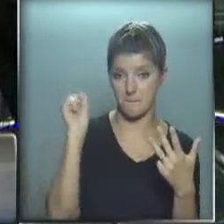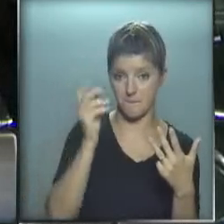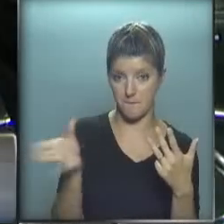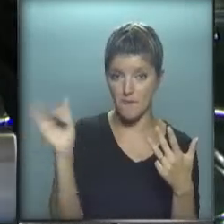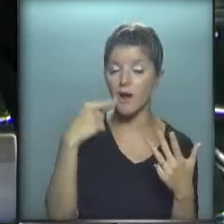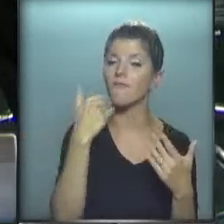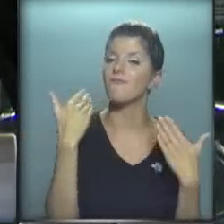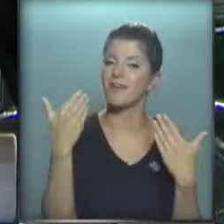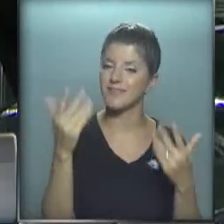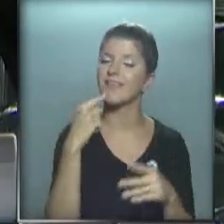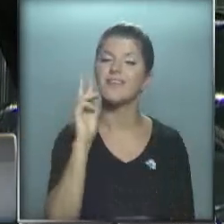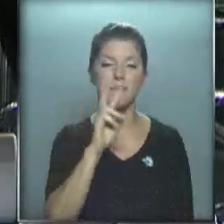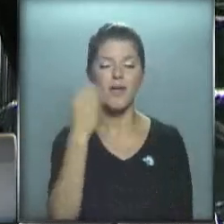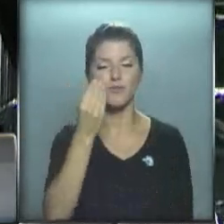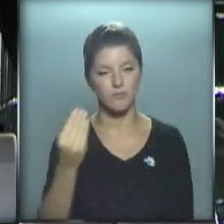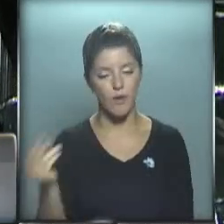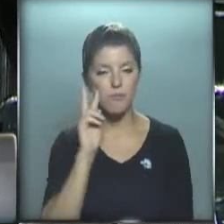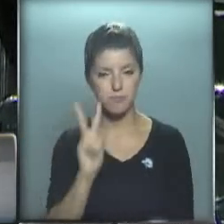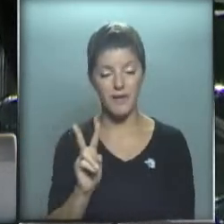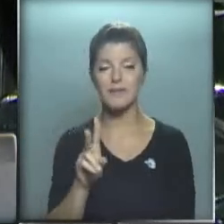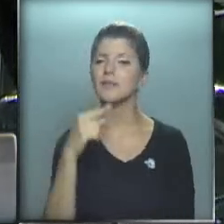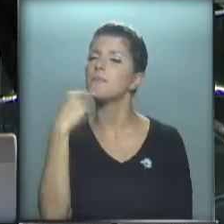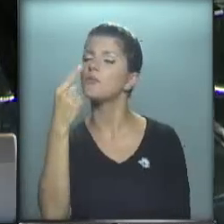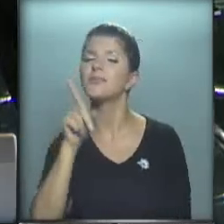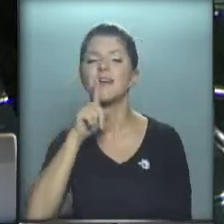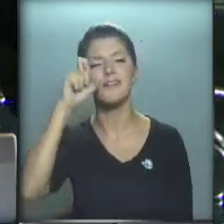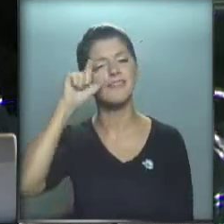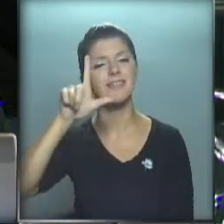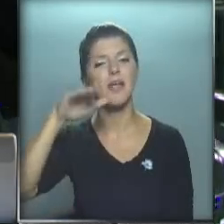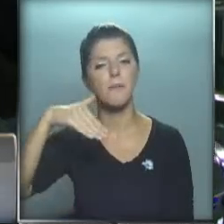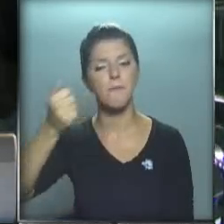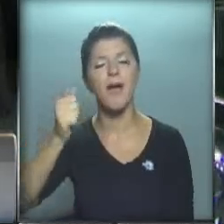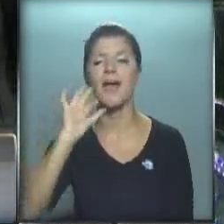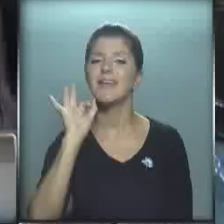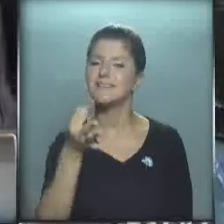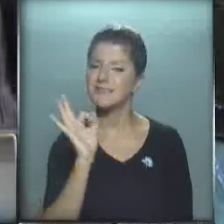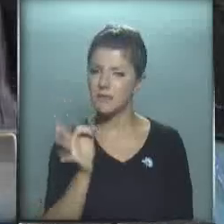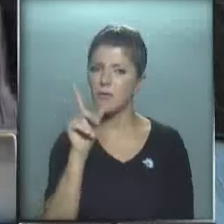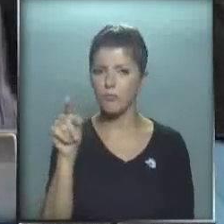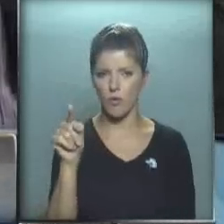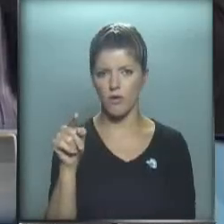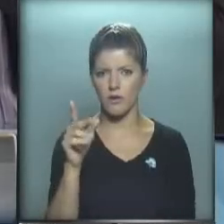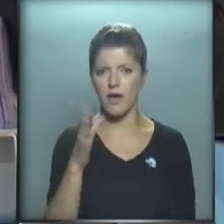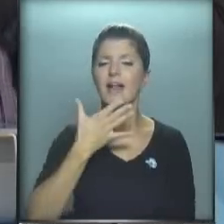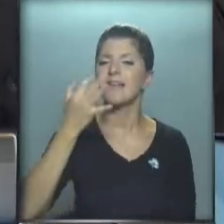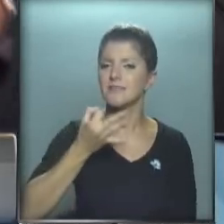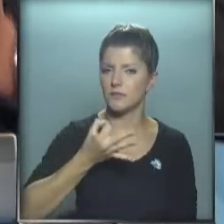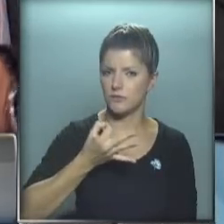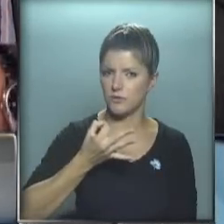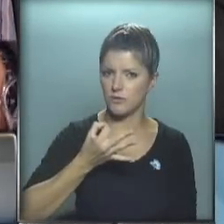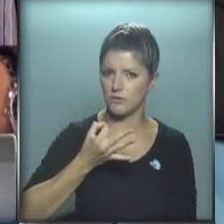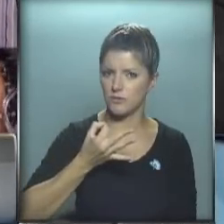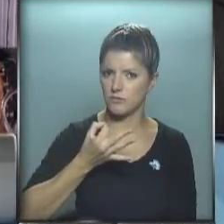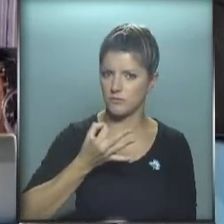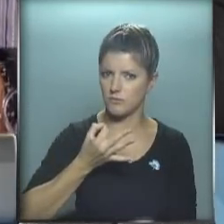está Genial que nos Mira siempre y te pregunta Telma si sabes qué medidas están tomando por lo menos pretenden tomar